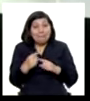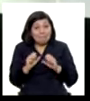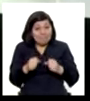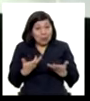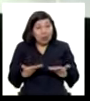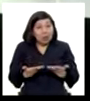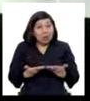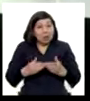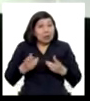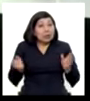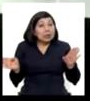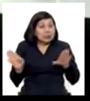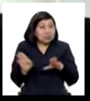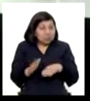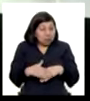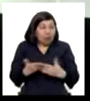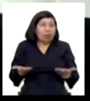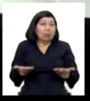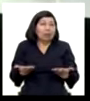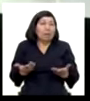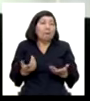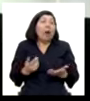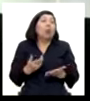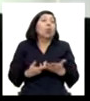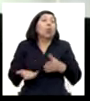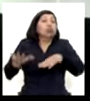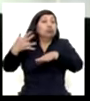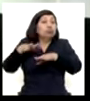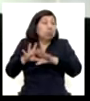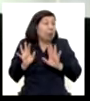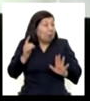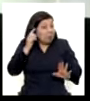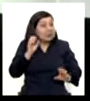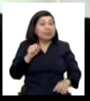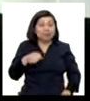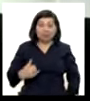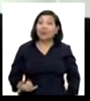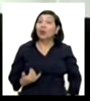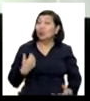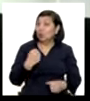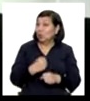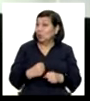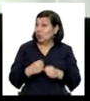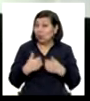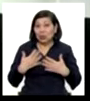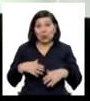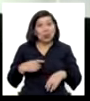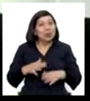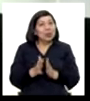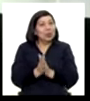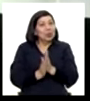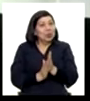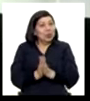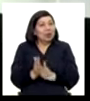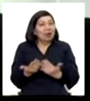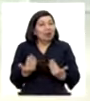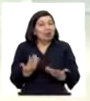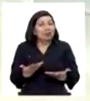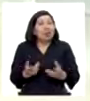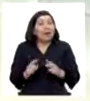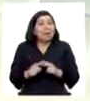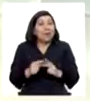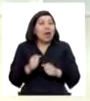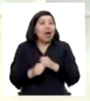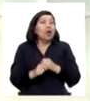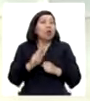para procurar el cierre de brechas, el lograr la inclusión, imagino? Bueno, este es un trabajo realmente de largo aliento. Hemos